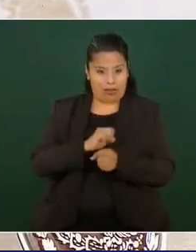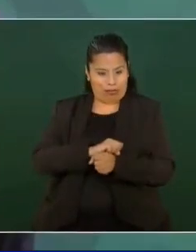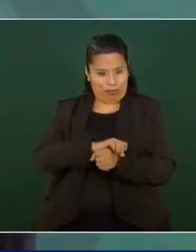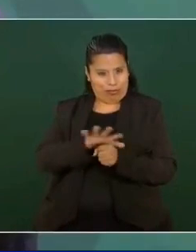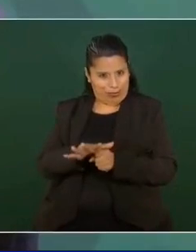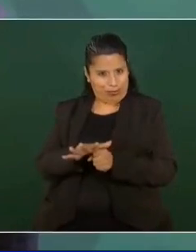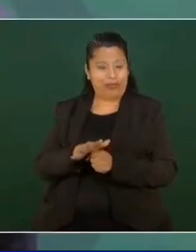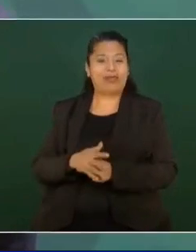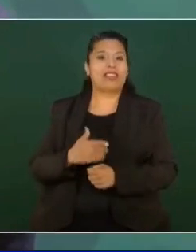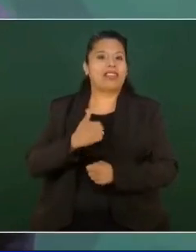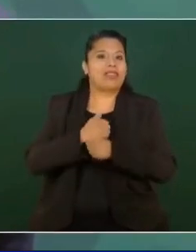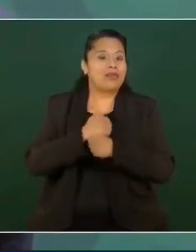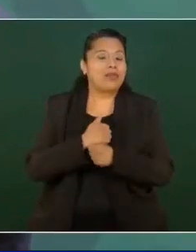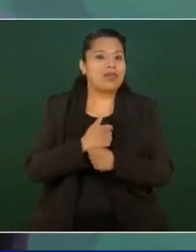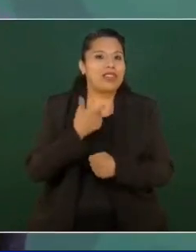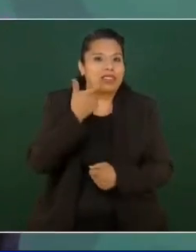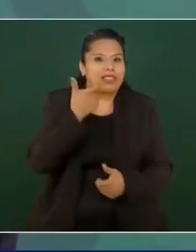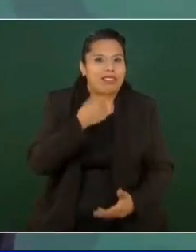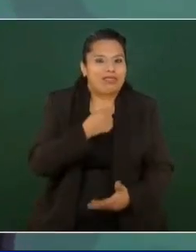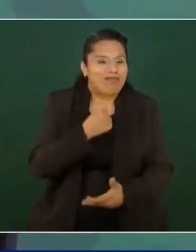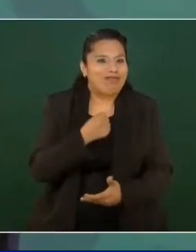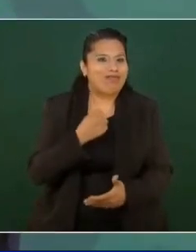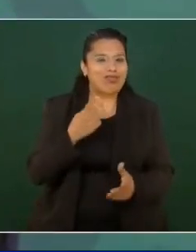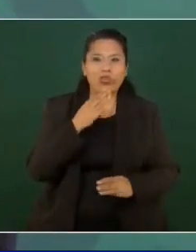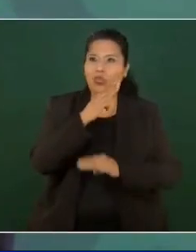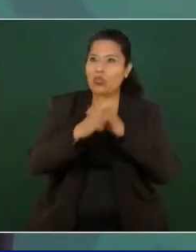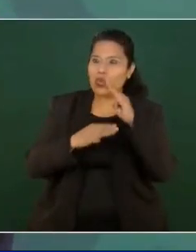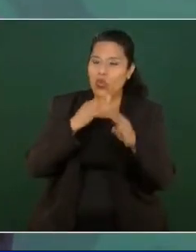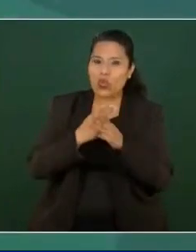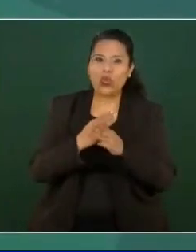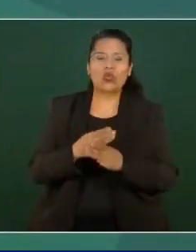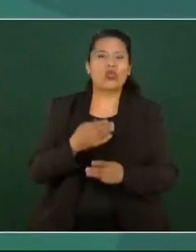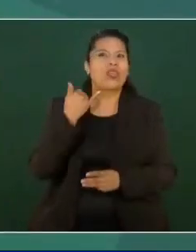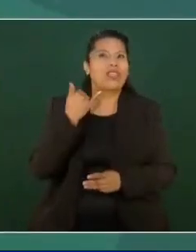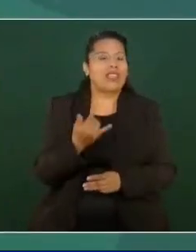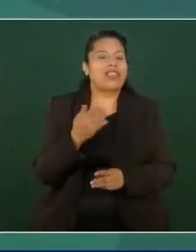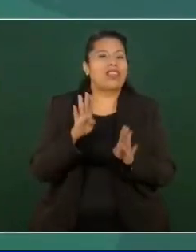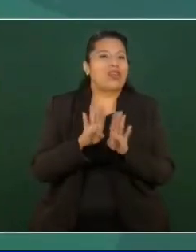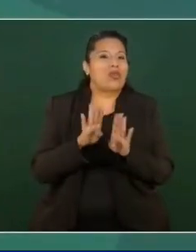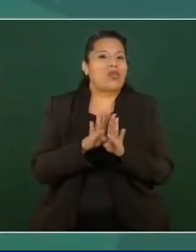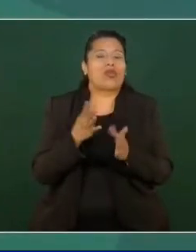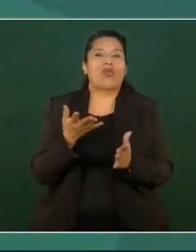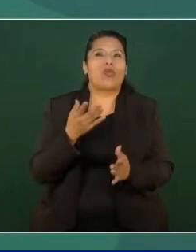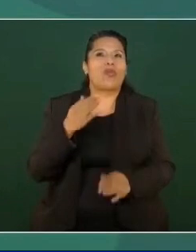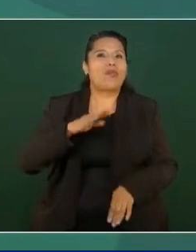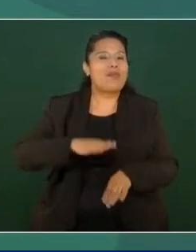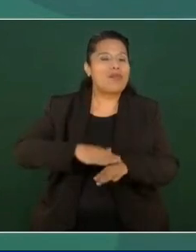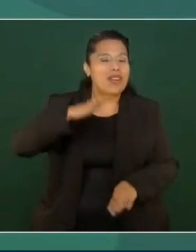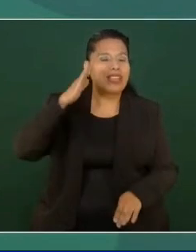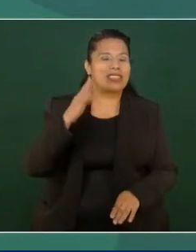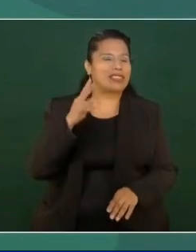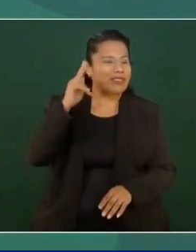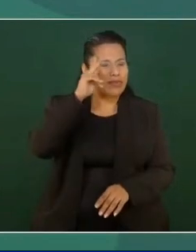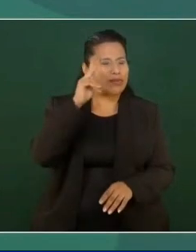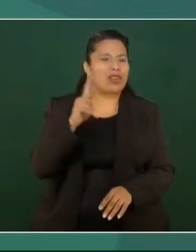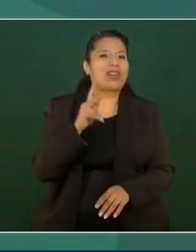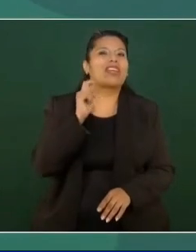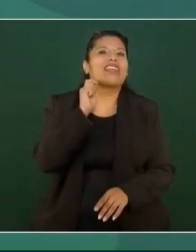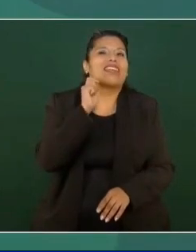con la crisis económica mundial, con la inflación mundial, con todos